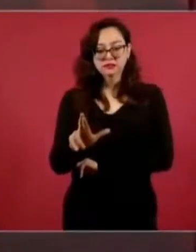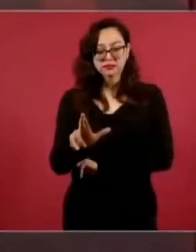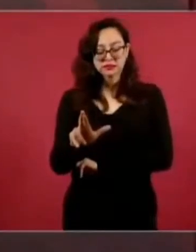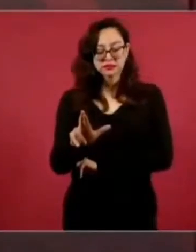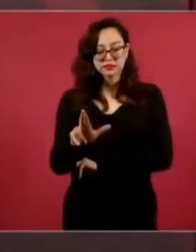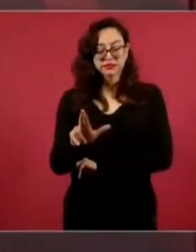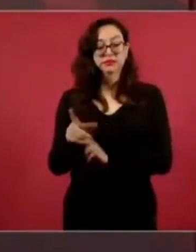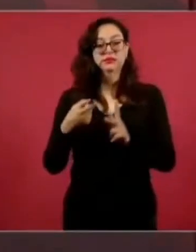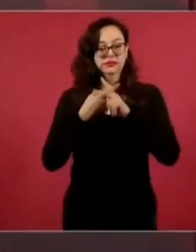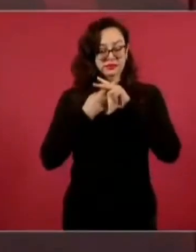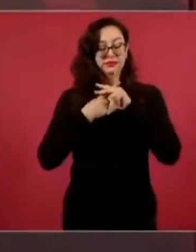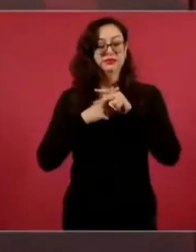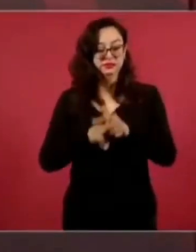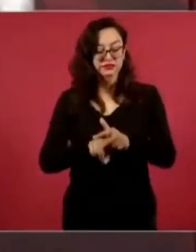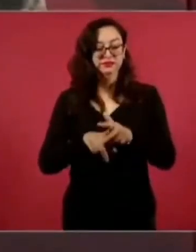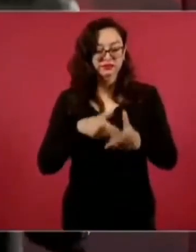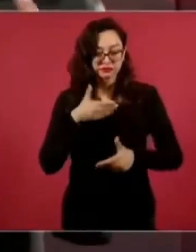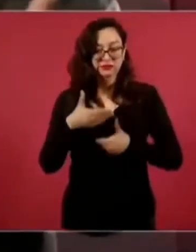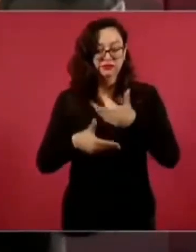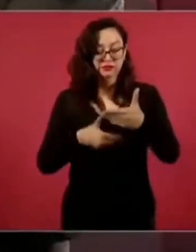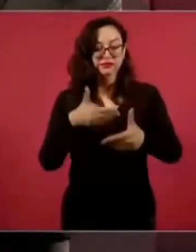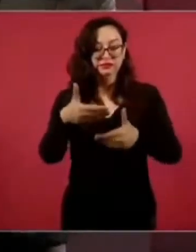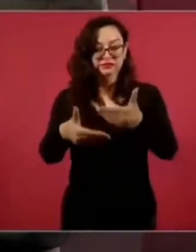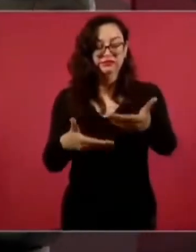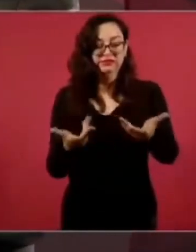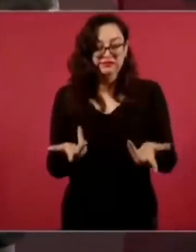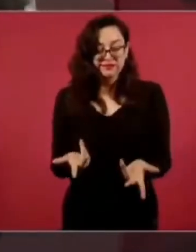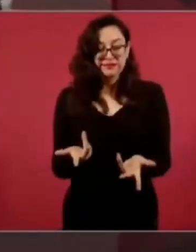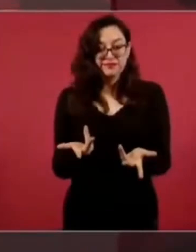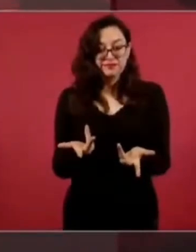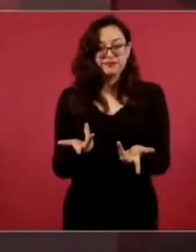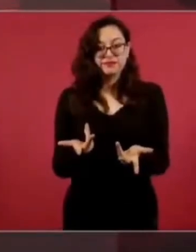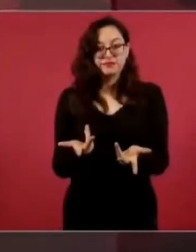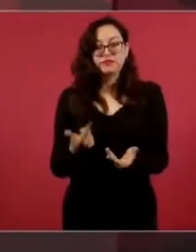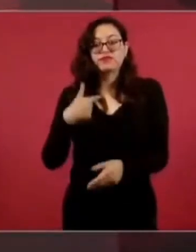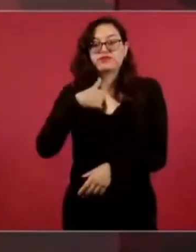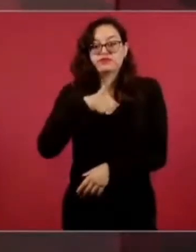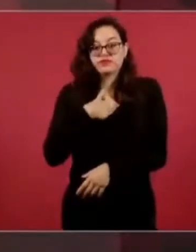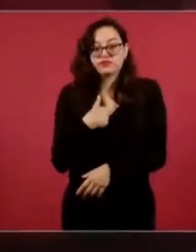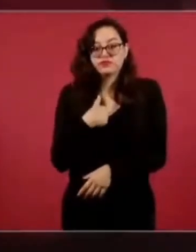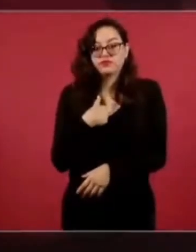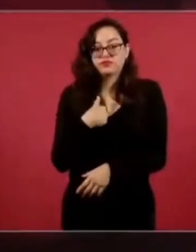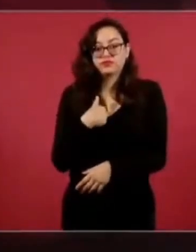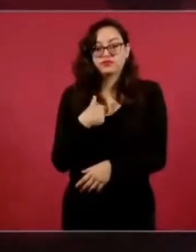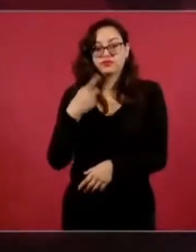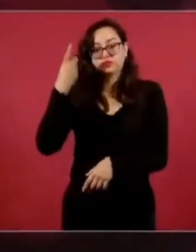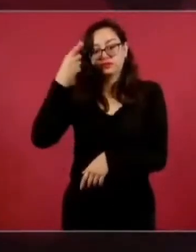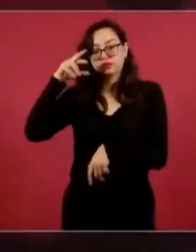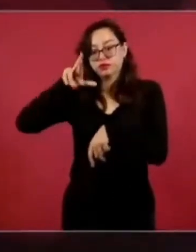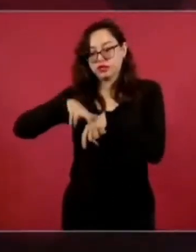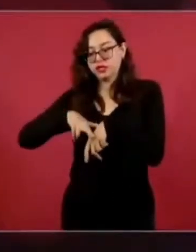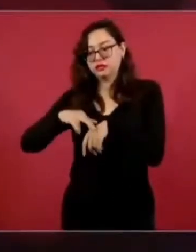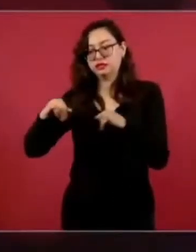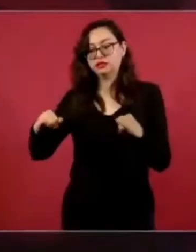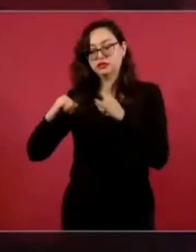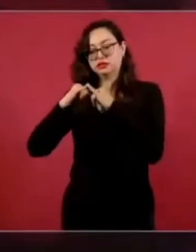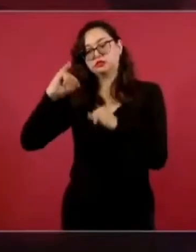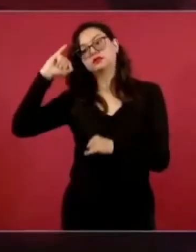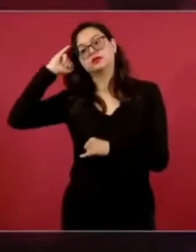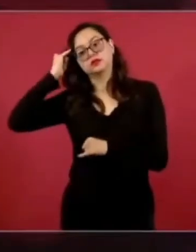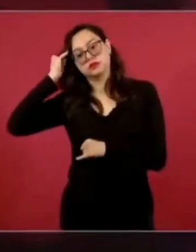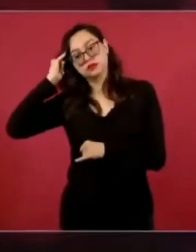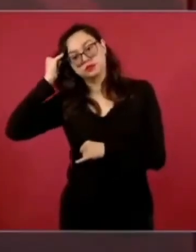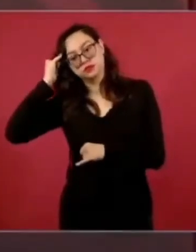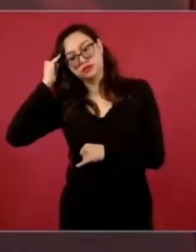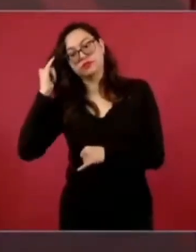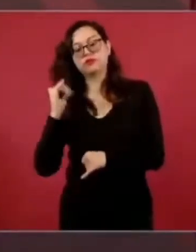porque el Coplamar y el INI se fusionaron, entonces yo era director del INI y era también a la vez director